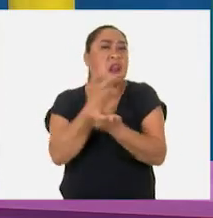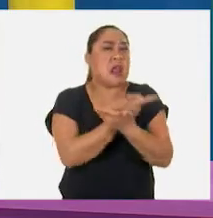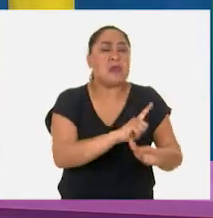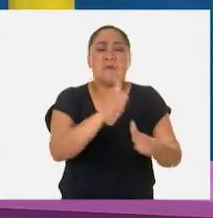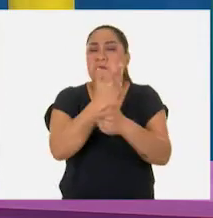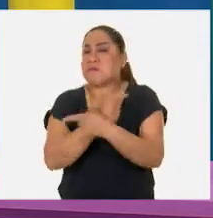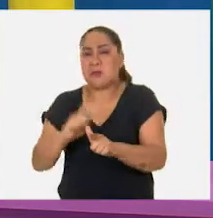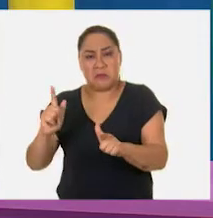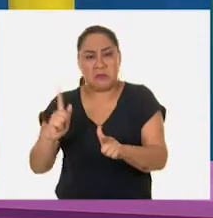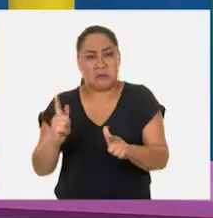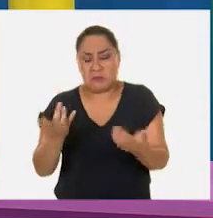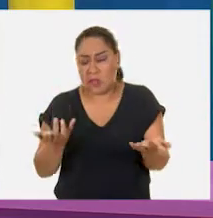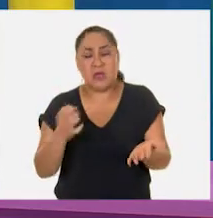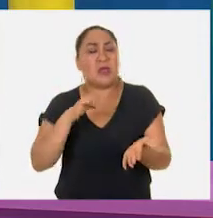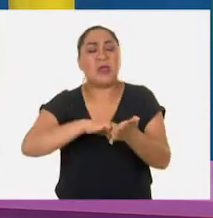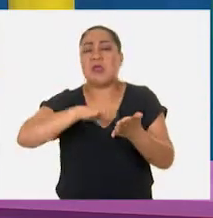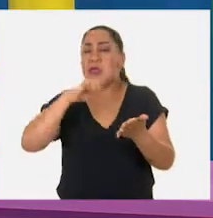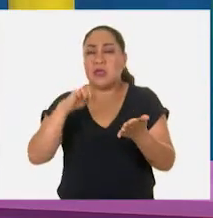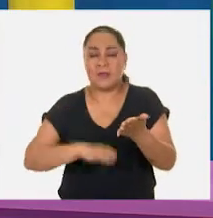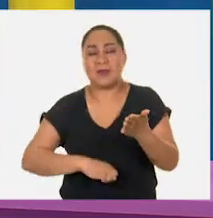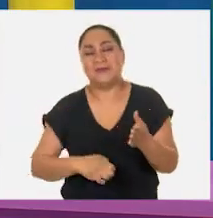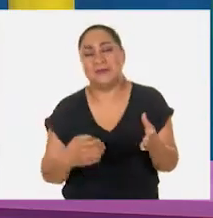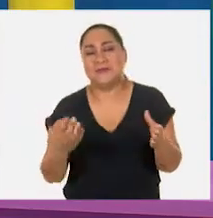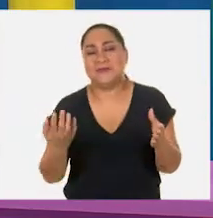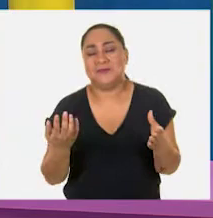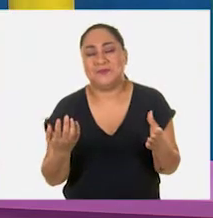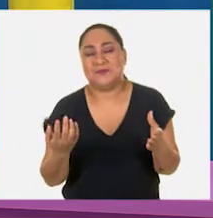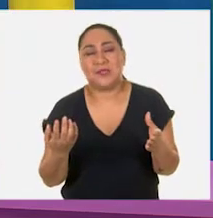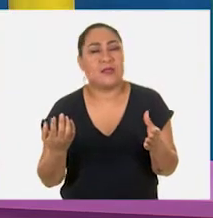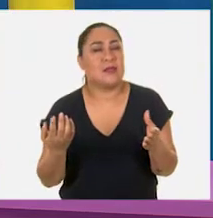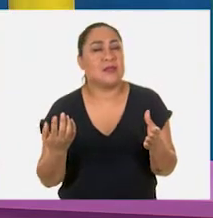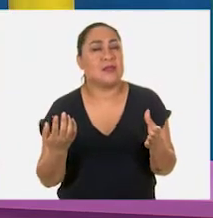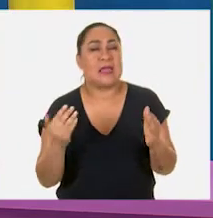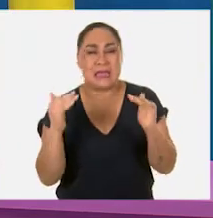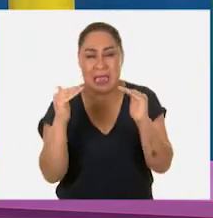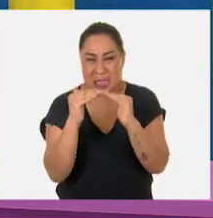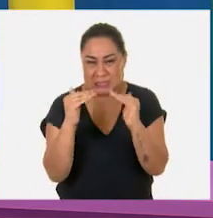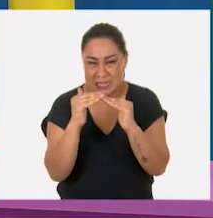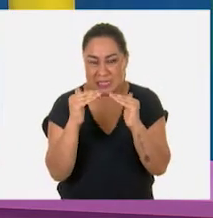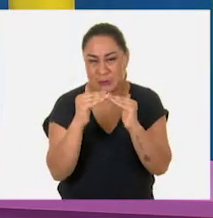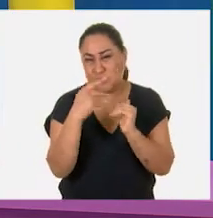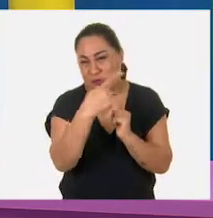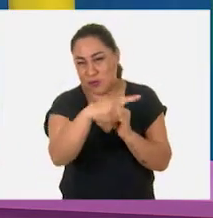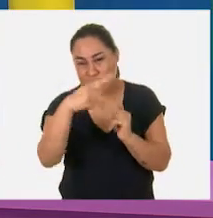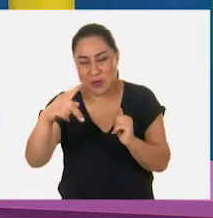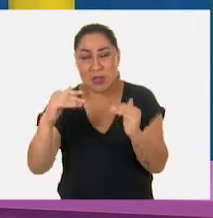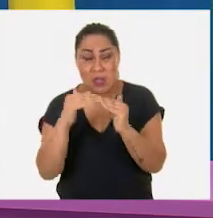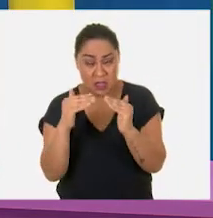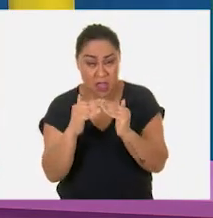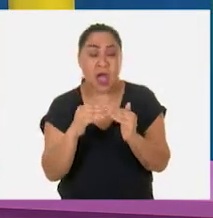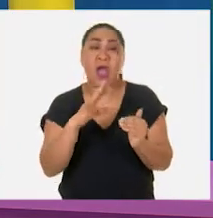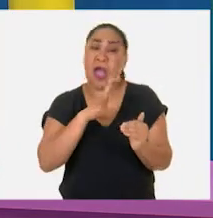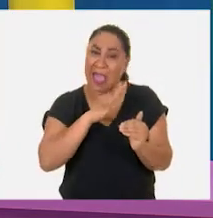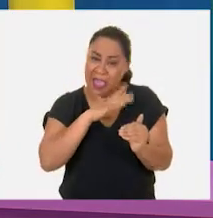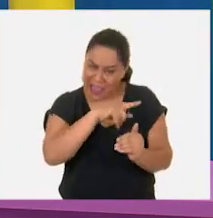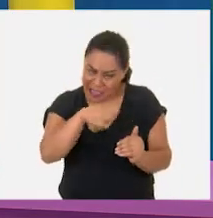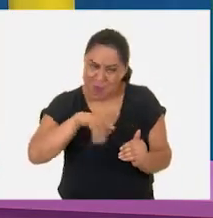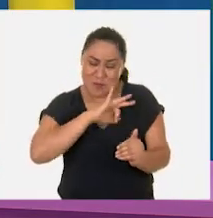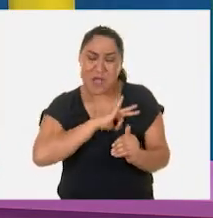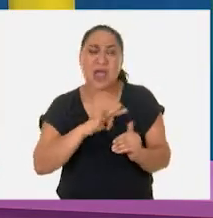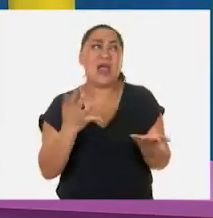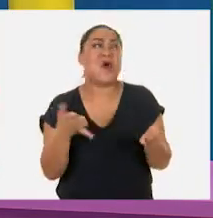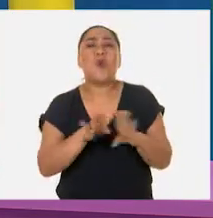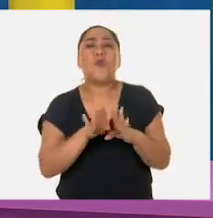Por ejemplo, también en las clases, en las casas, allá en su casita, se pueden hacer asambleas. Así es. Para